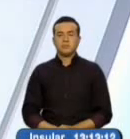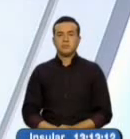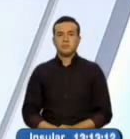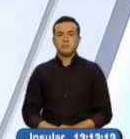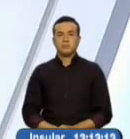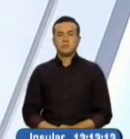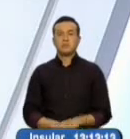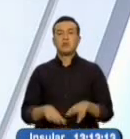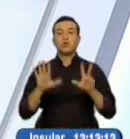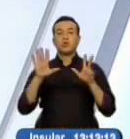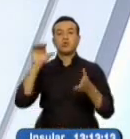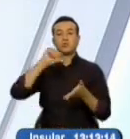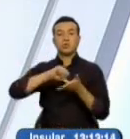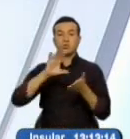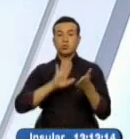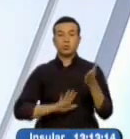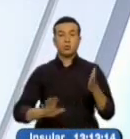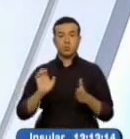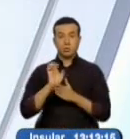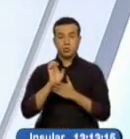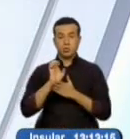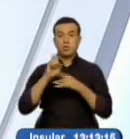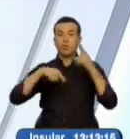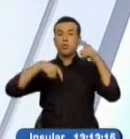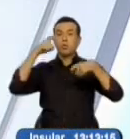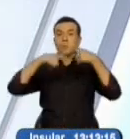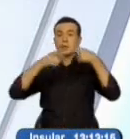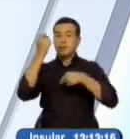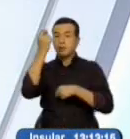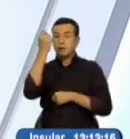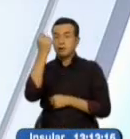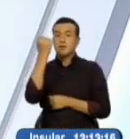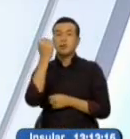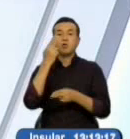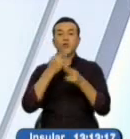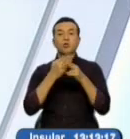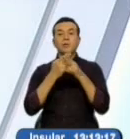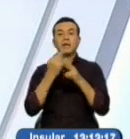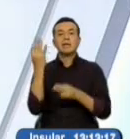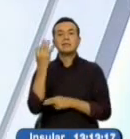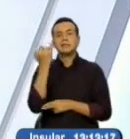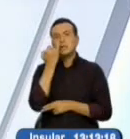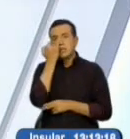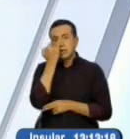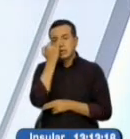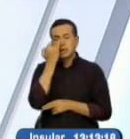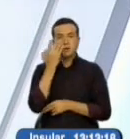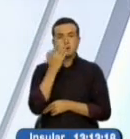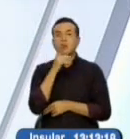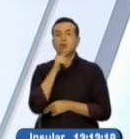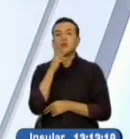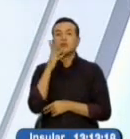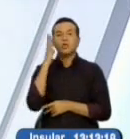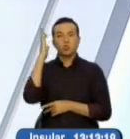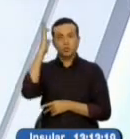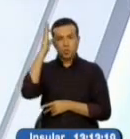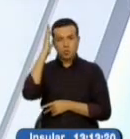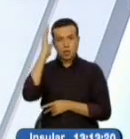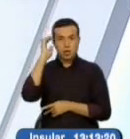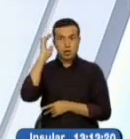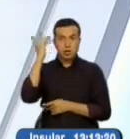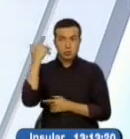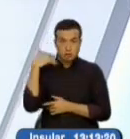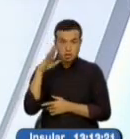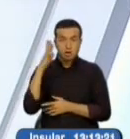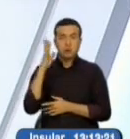Y en 8 ciudades del Ecuador operaba la Cooperativa de Ahorro y Crédito Esencia Indígena. Una de ellas era Tulcán, hasta donde